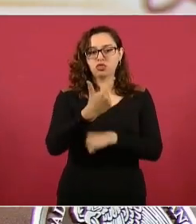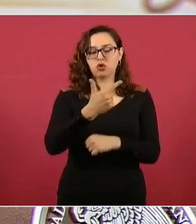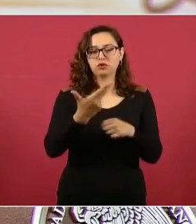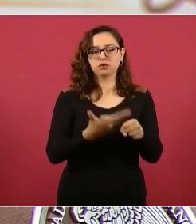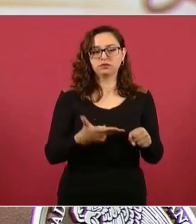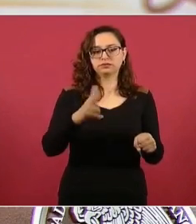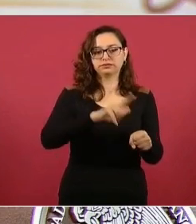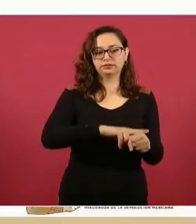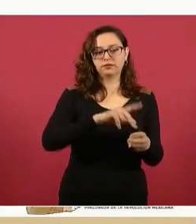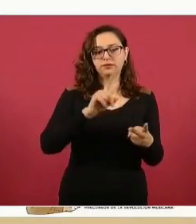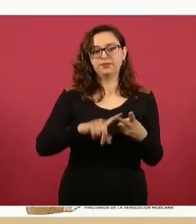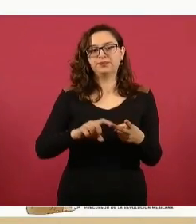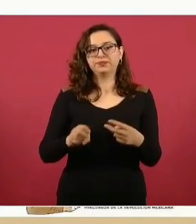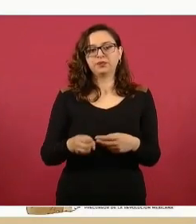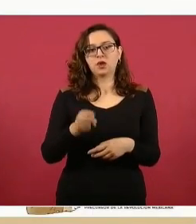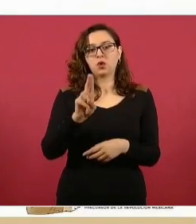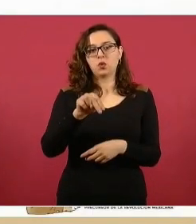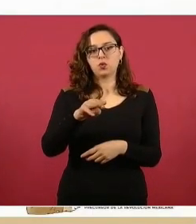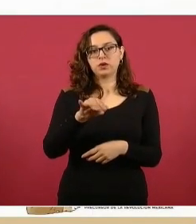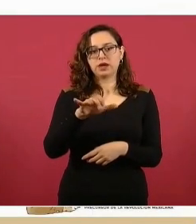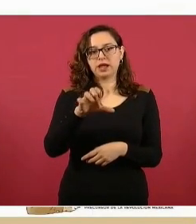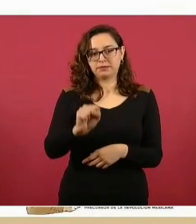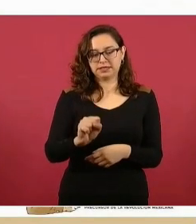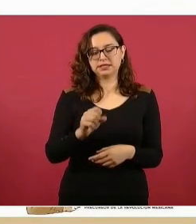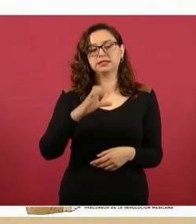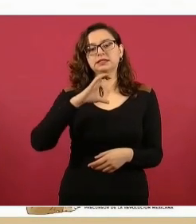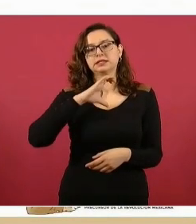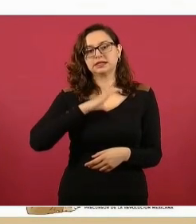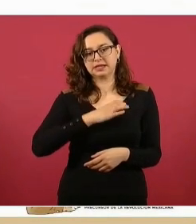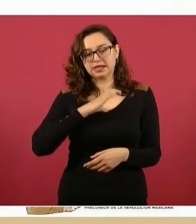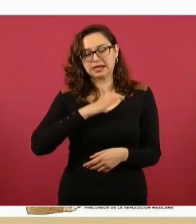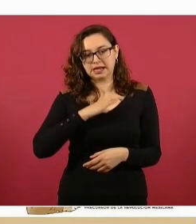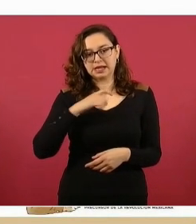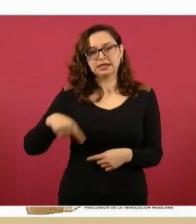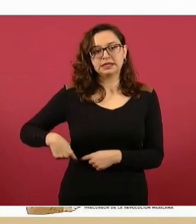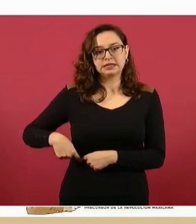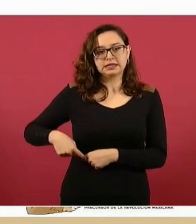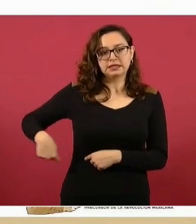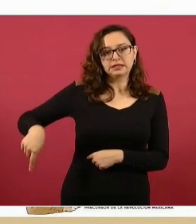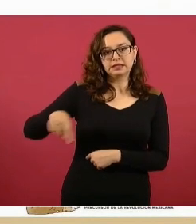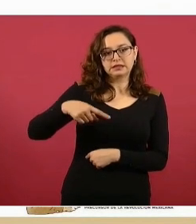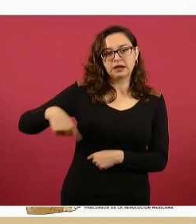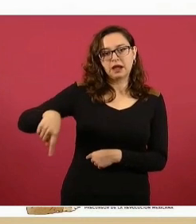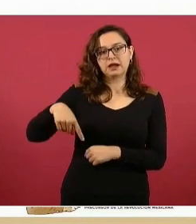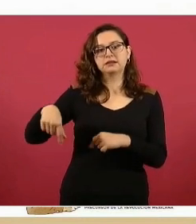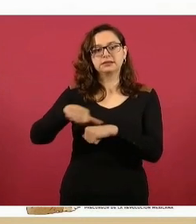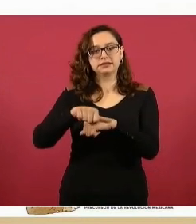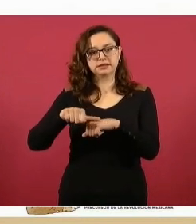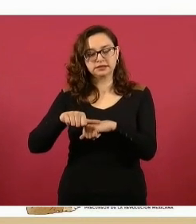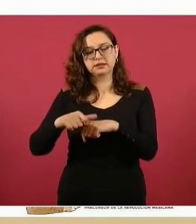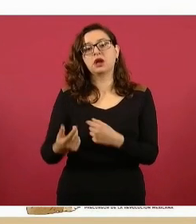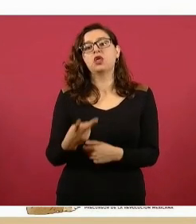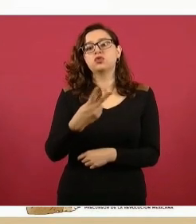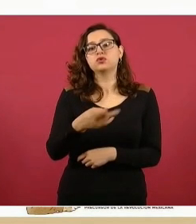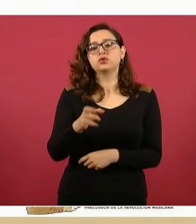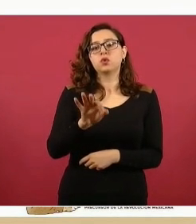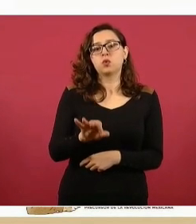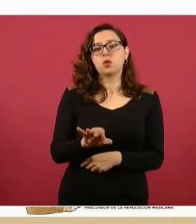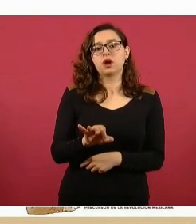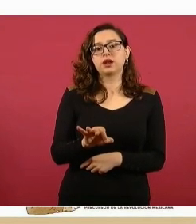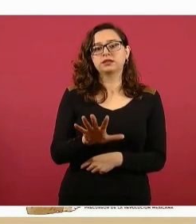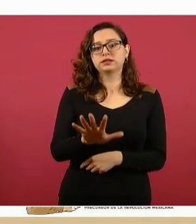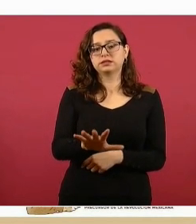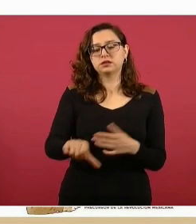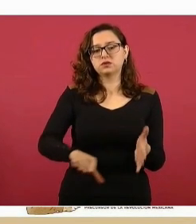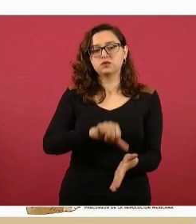de especialidades médicas uneme de cancerología de hemodiálisis y de cirugía ambulatoria y 245 centros